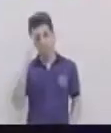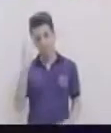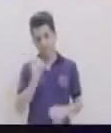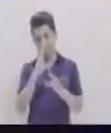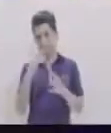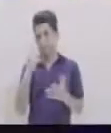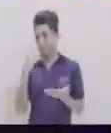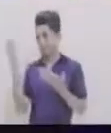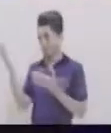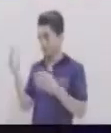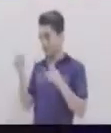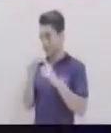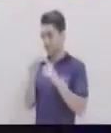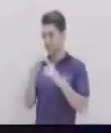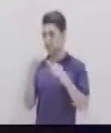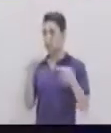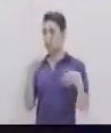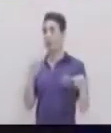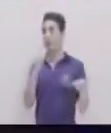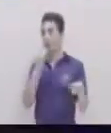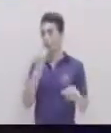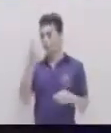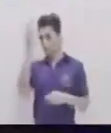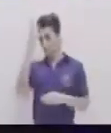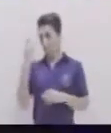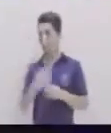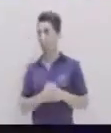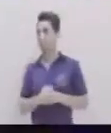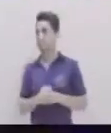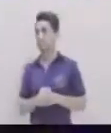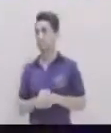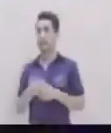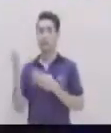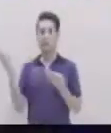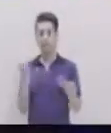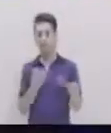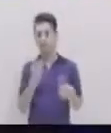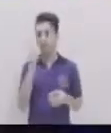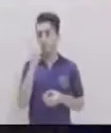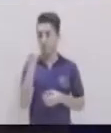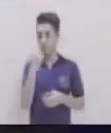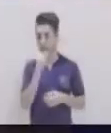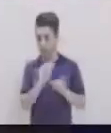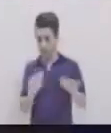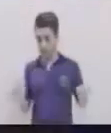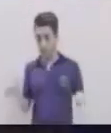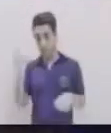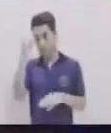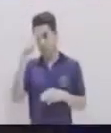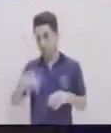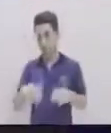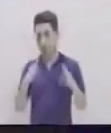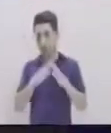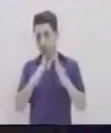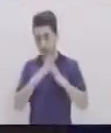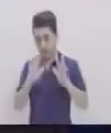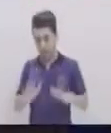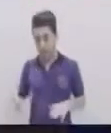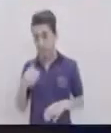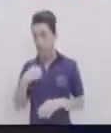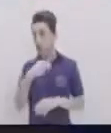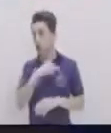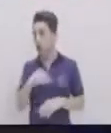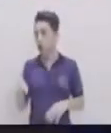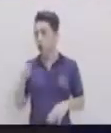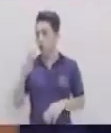Sala Cupé Turisli, en el programa Anjunu Shamaku, Nikashan, Vivian García. Bienvenidos niños y niñas al programa Aprende en Casa, mi